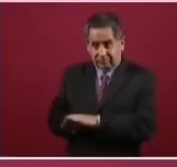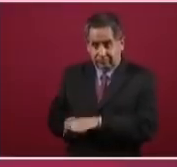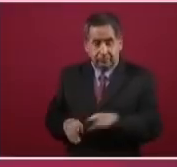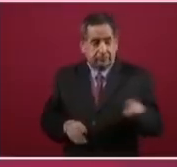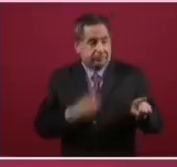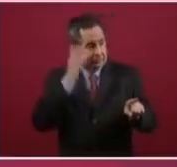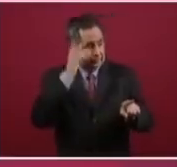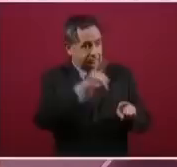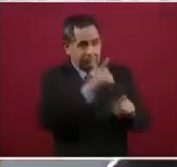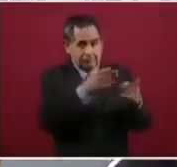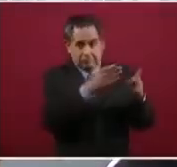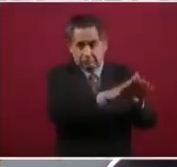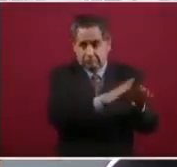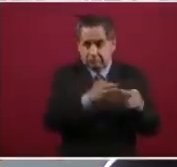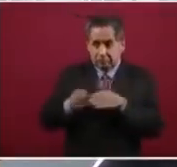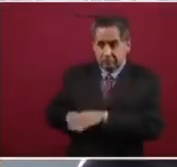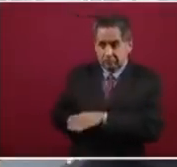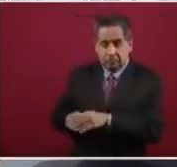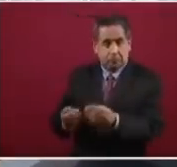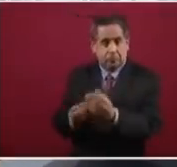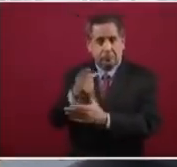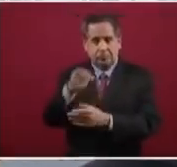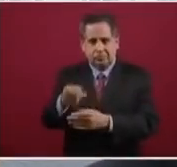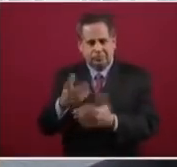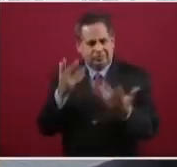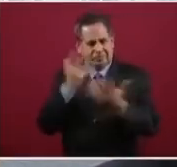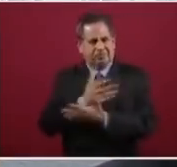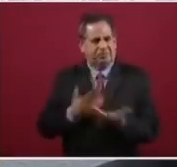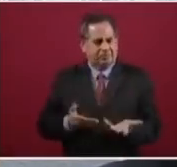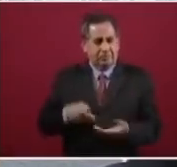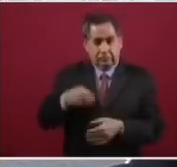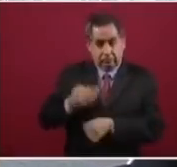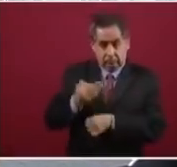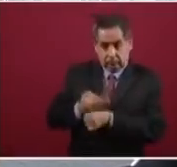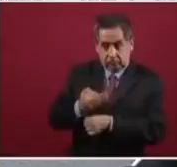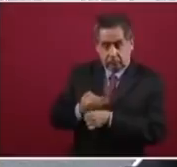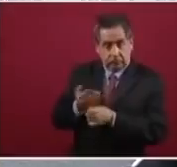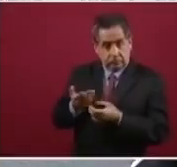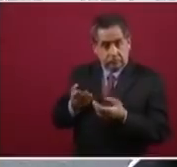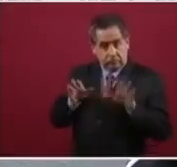lucia y en el actual aeropuerto